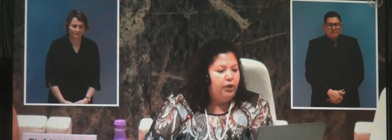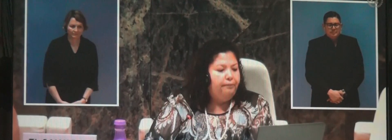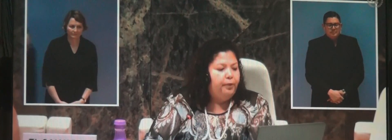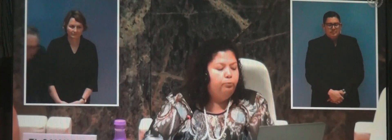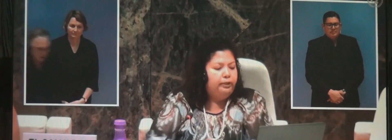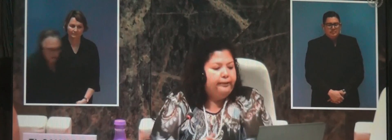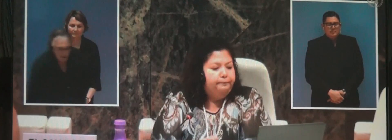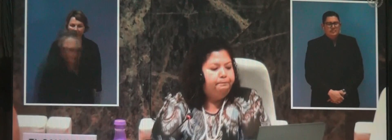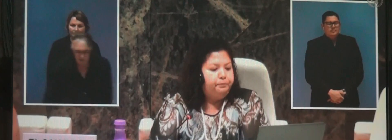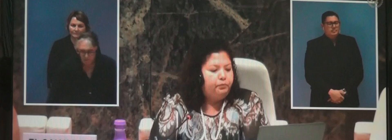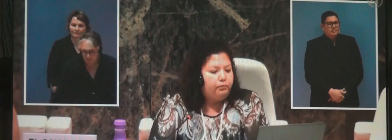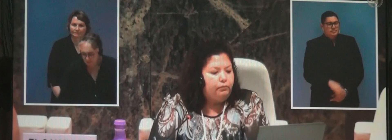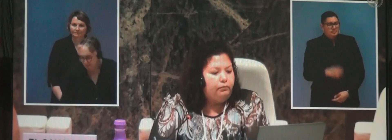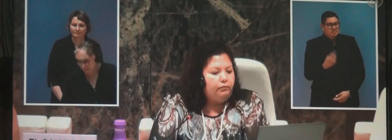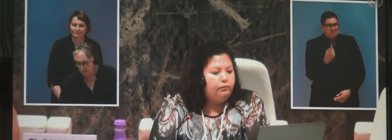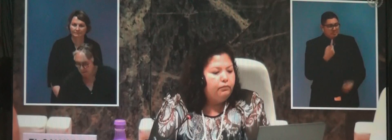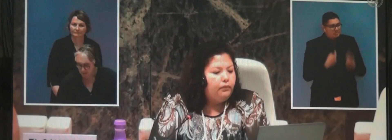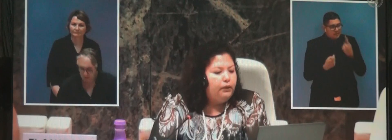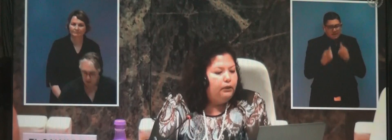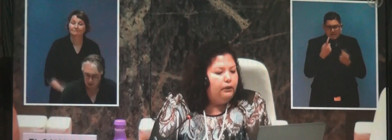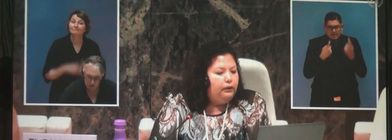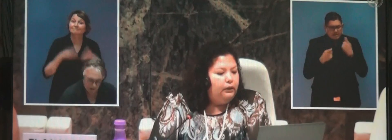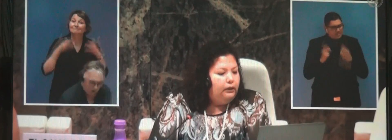Continuando con las preguntas,